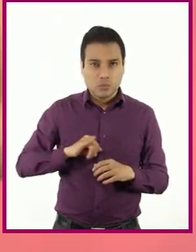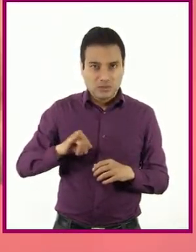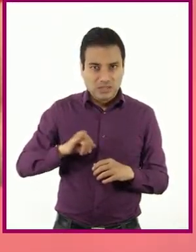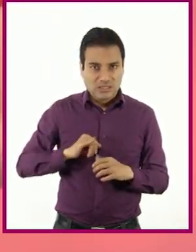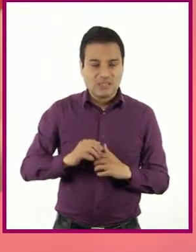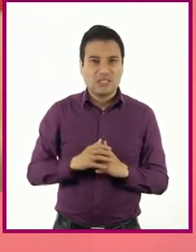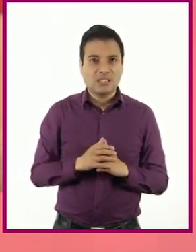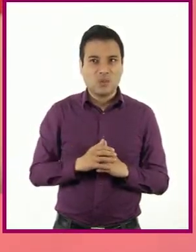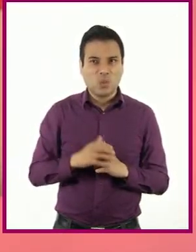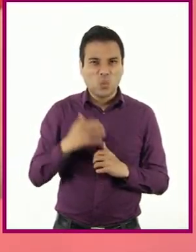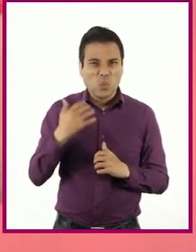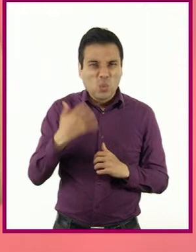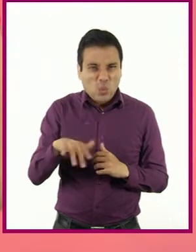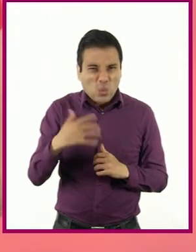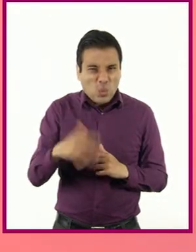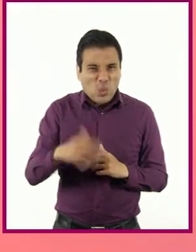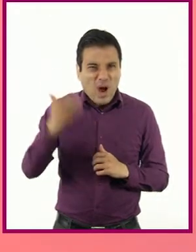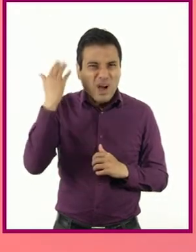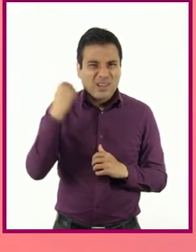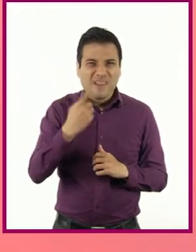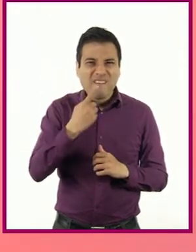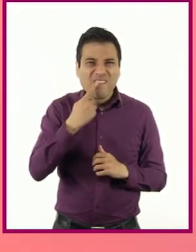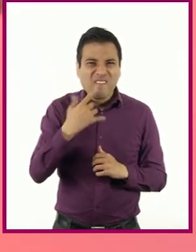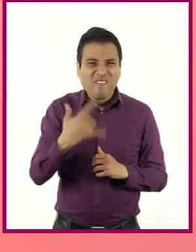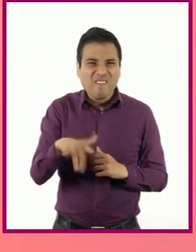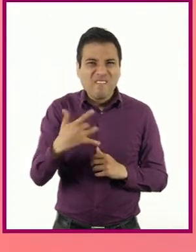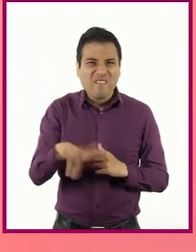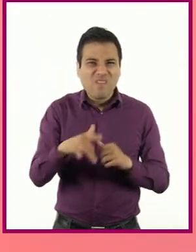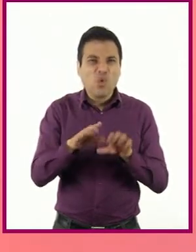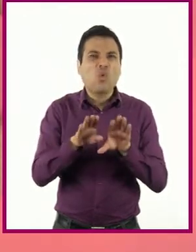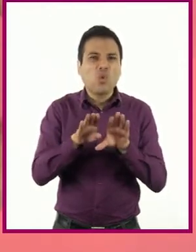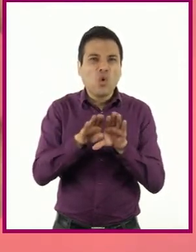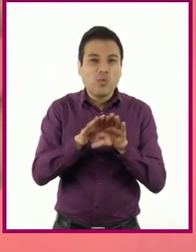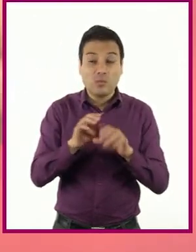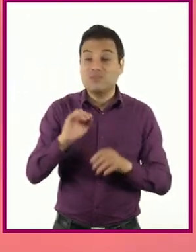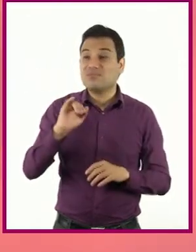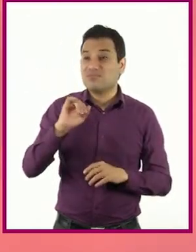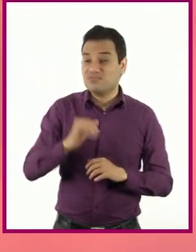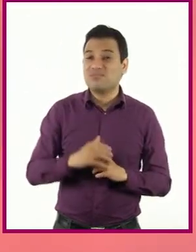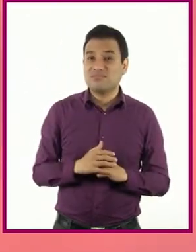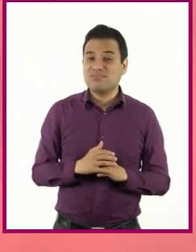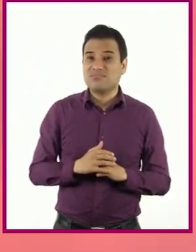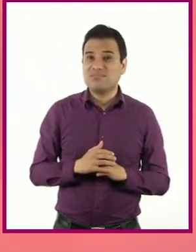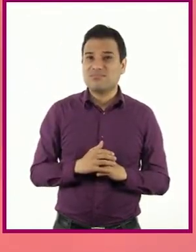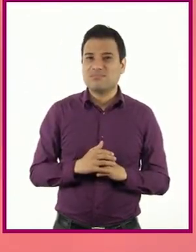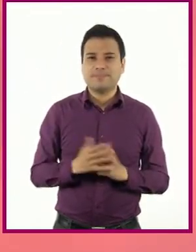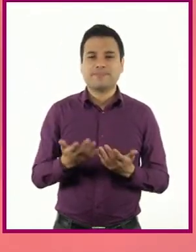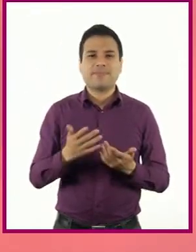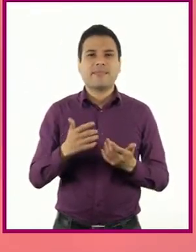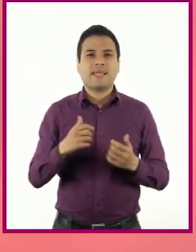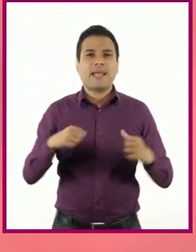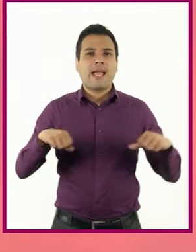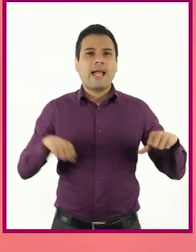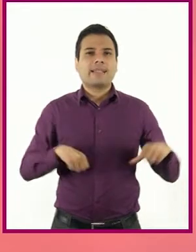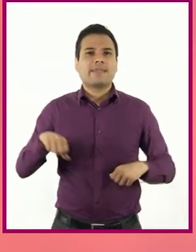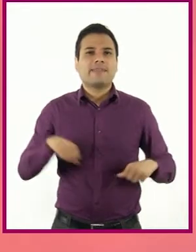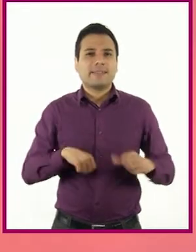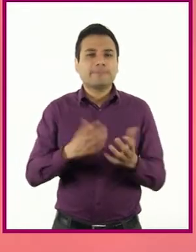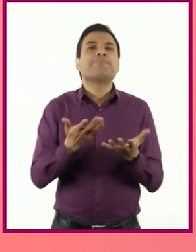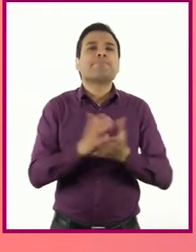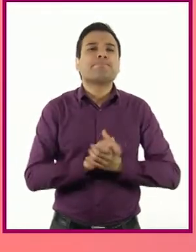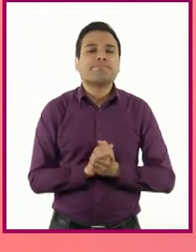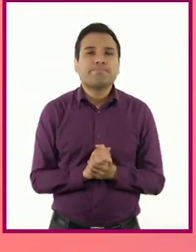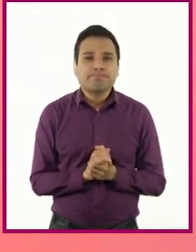qué dolor han de haber sufrido. Así es. ¿Y qué tenemos de reto cognitivo en la sesión del día de